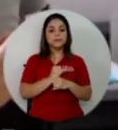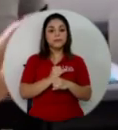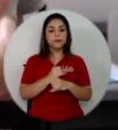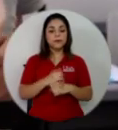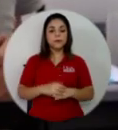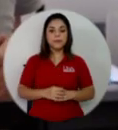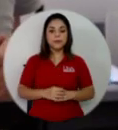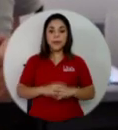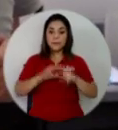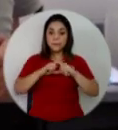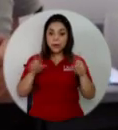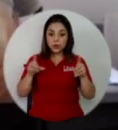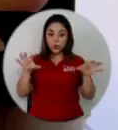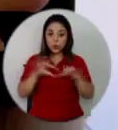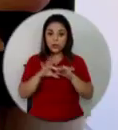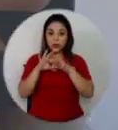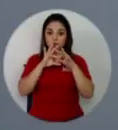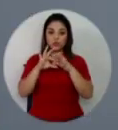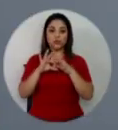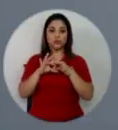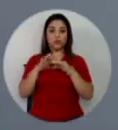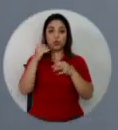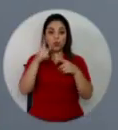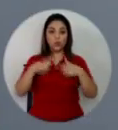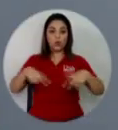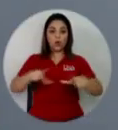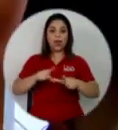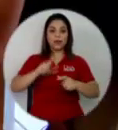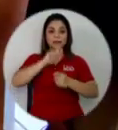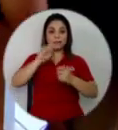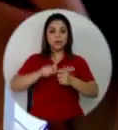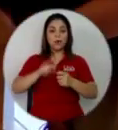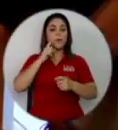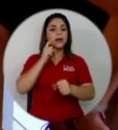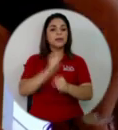que sin embargo se unen en un lugar determinado